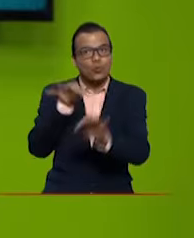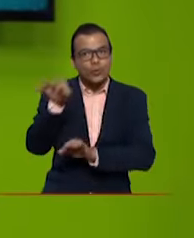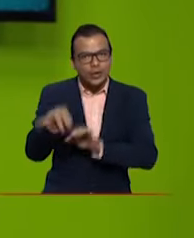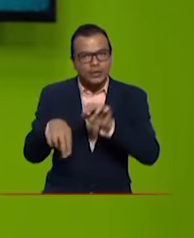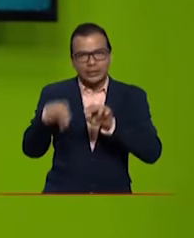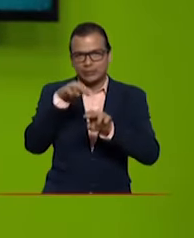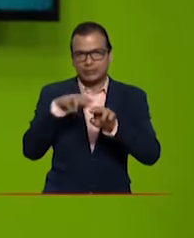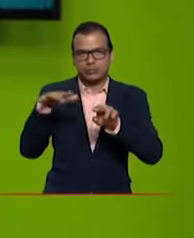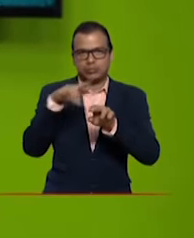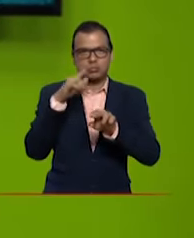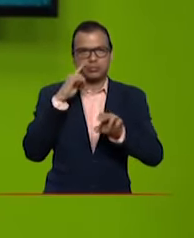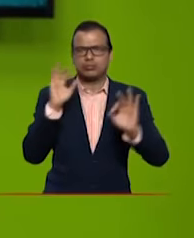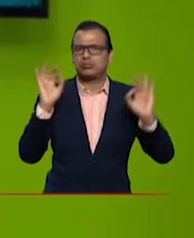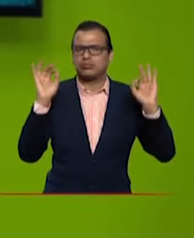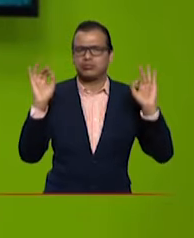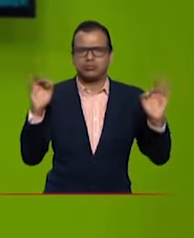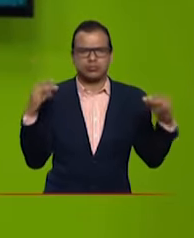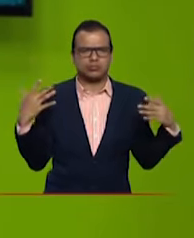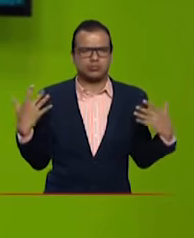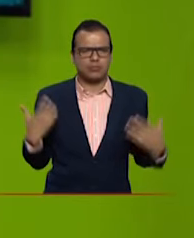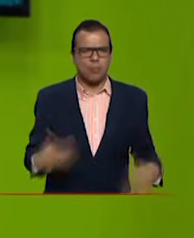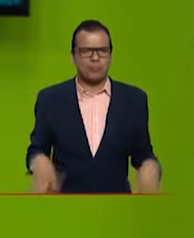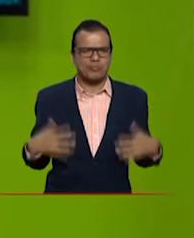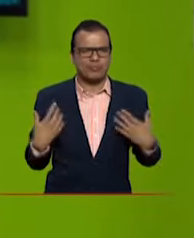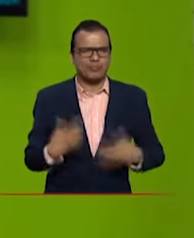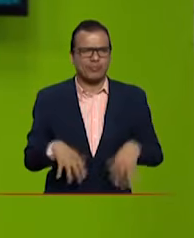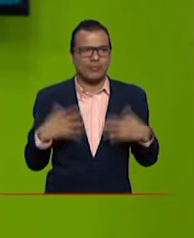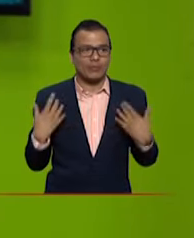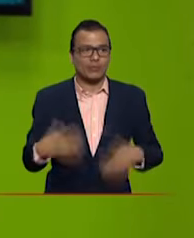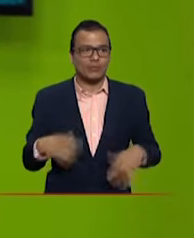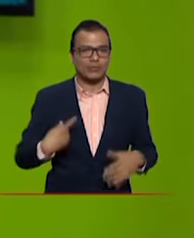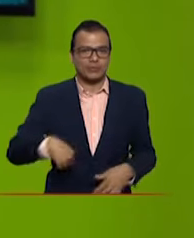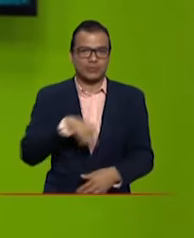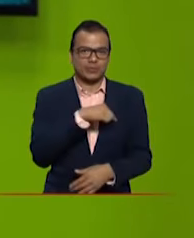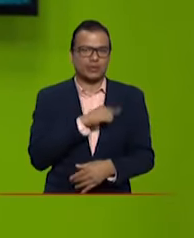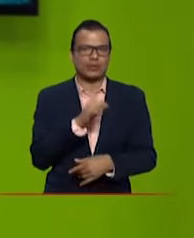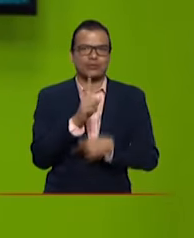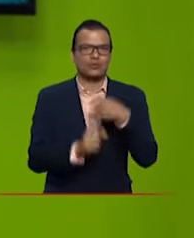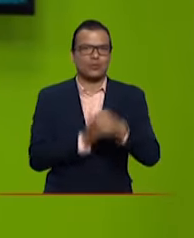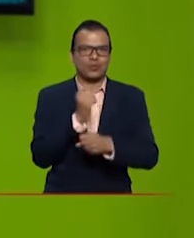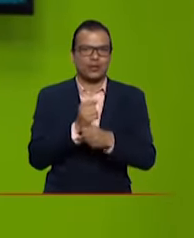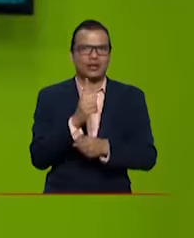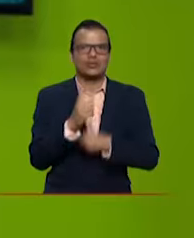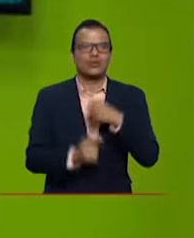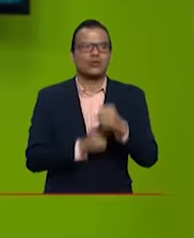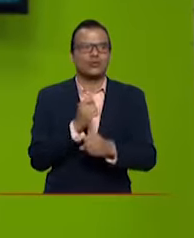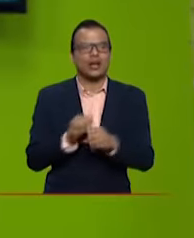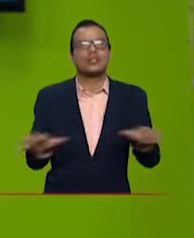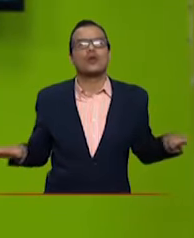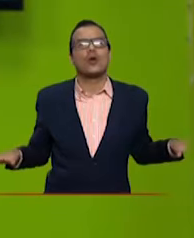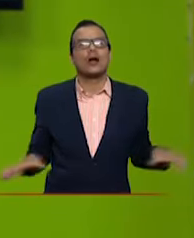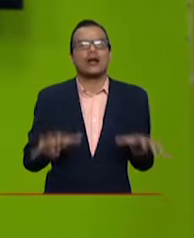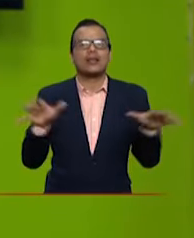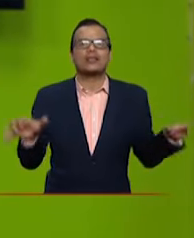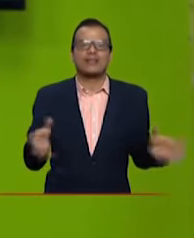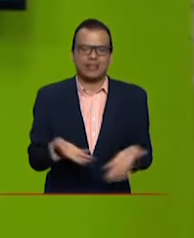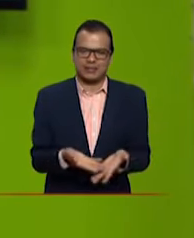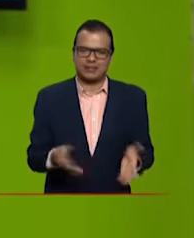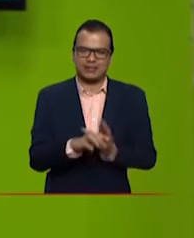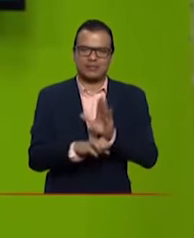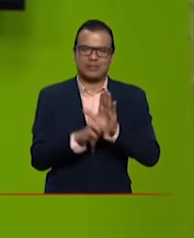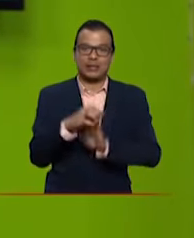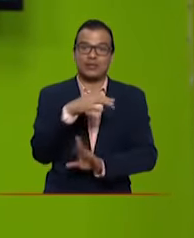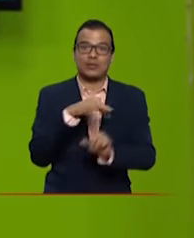una vitrina verde que realizamos nosotros normalmente cada año, pero esta vez la vamos a hacer a nivel nacional y que es lo